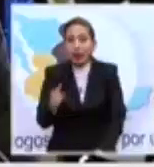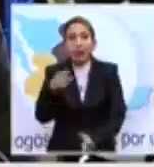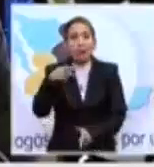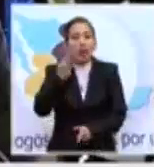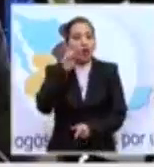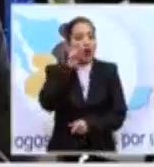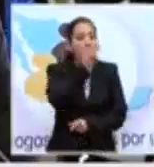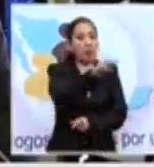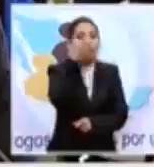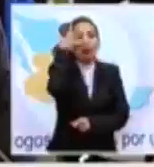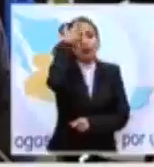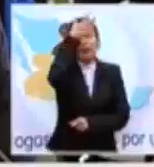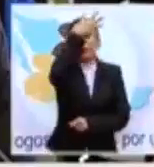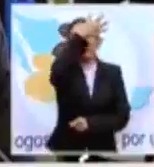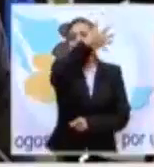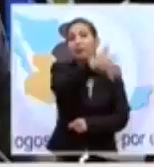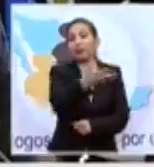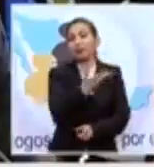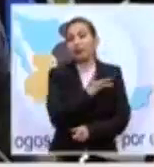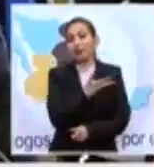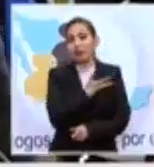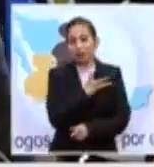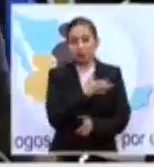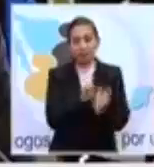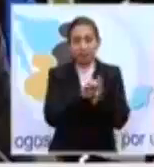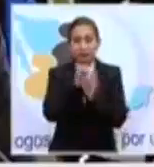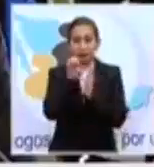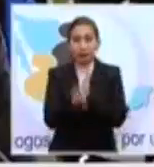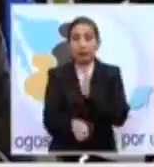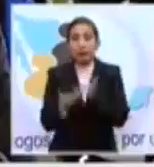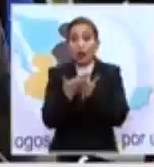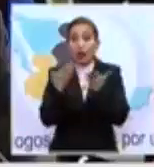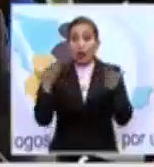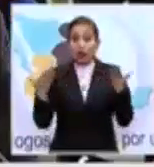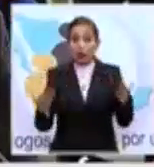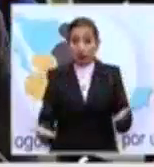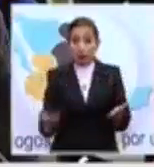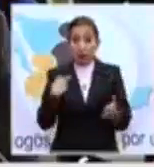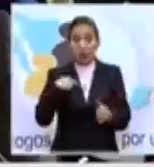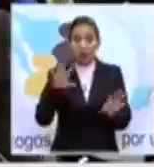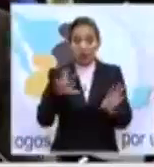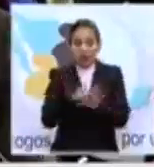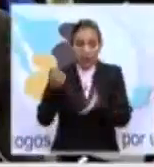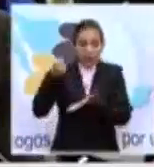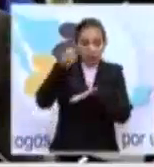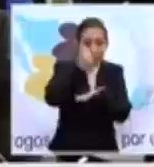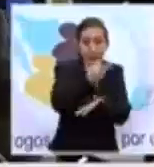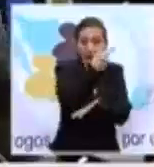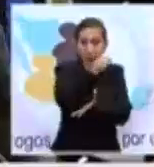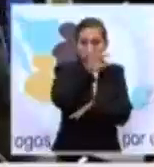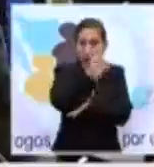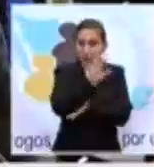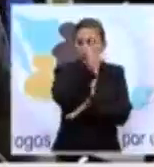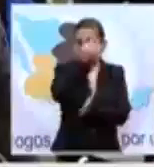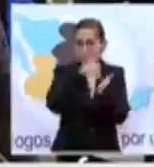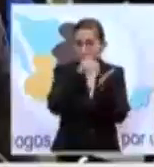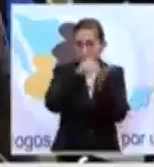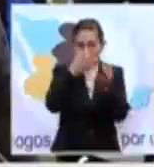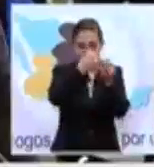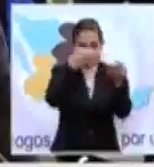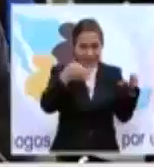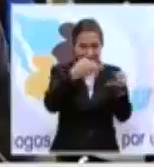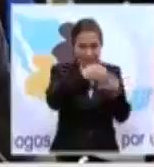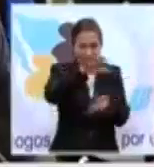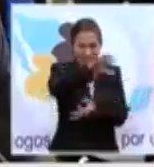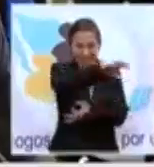sin ver las consecuencias que a la larga trae. Por ejemplo, hoy, en vez de invertir en las 145 millones de hectáreas que tenemos